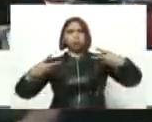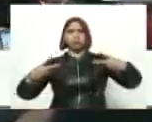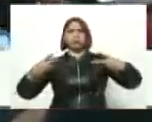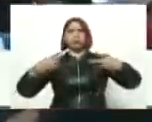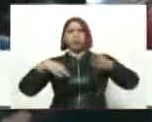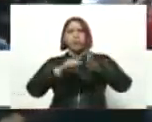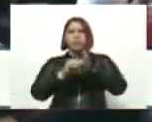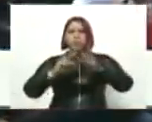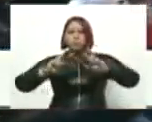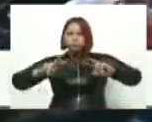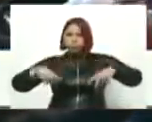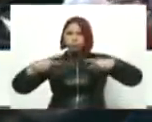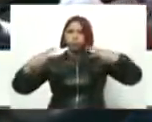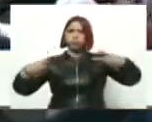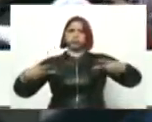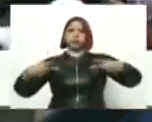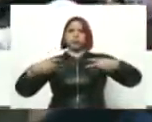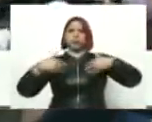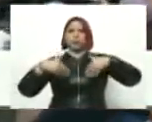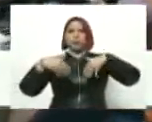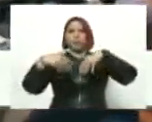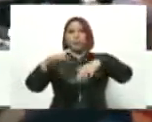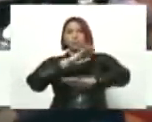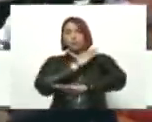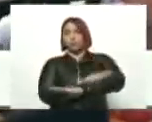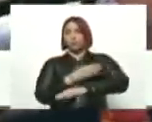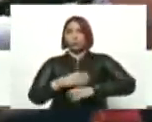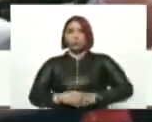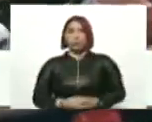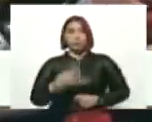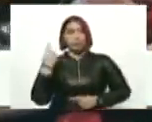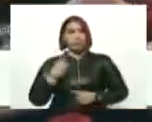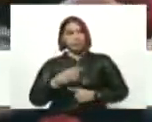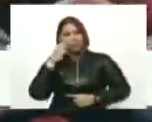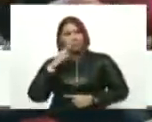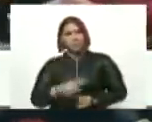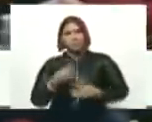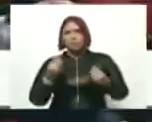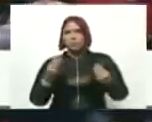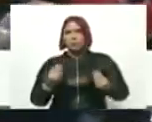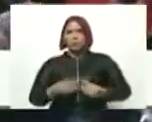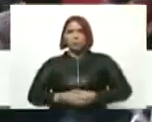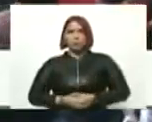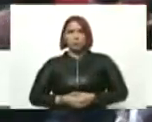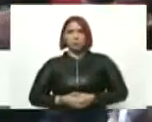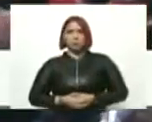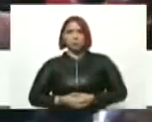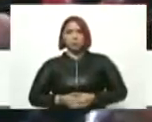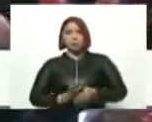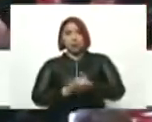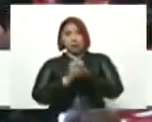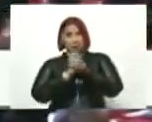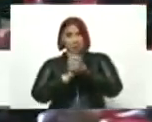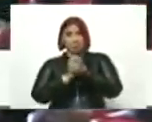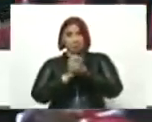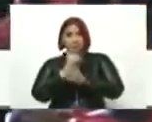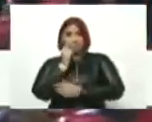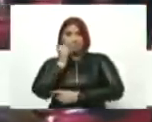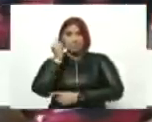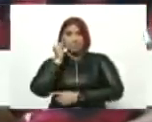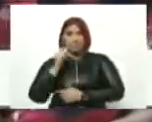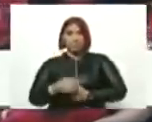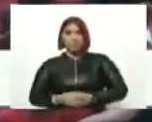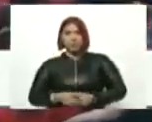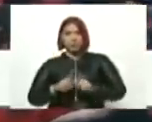un renacer de las fuerzas revolucionarias. Tiene que ver mucho esto con los compañeros que se